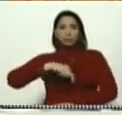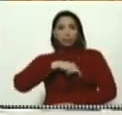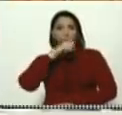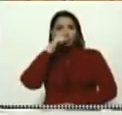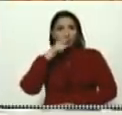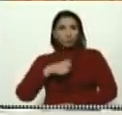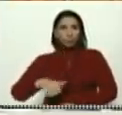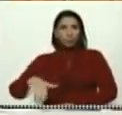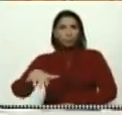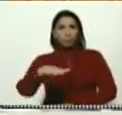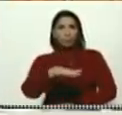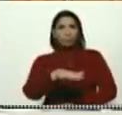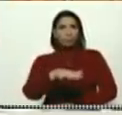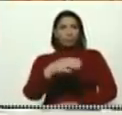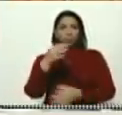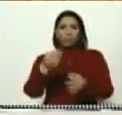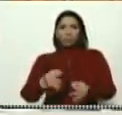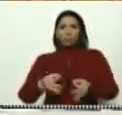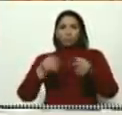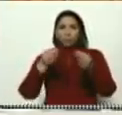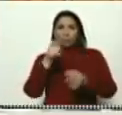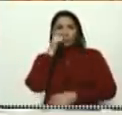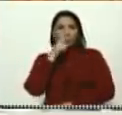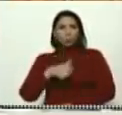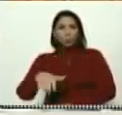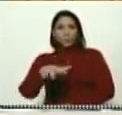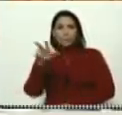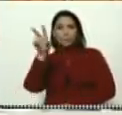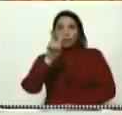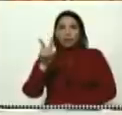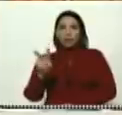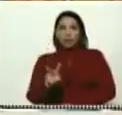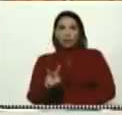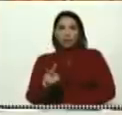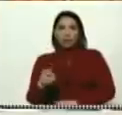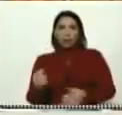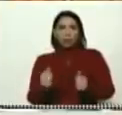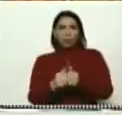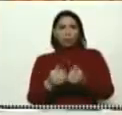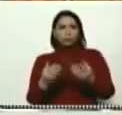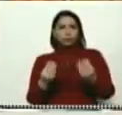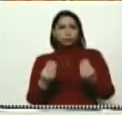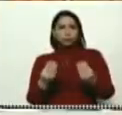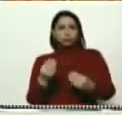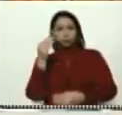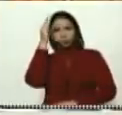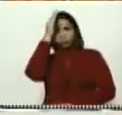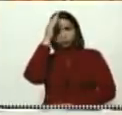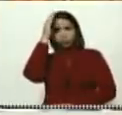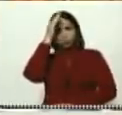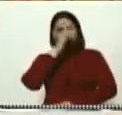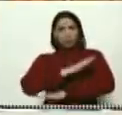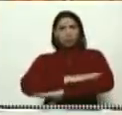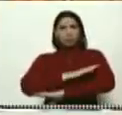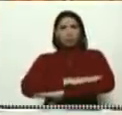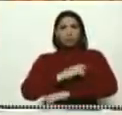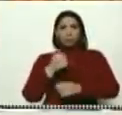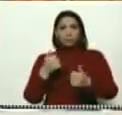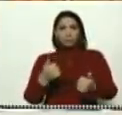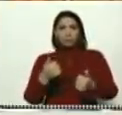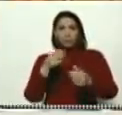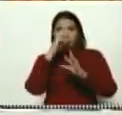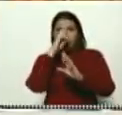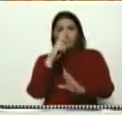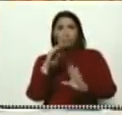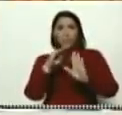población. Siempre, bueno, el pueblo venezolano con mucha conciencia y disciplina en el